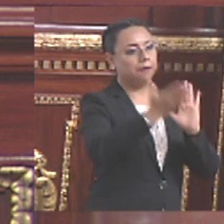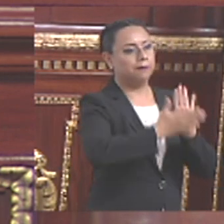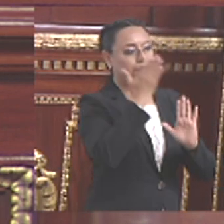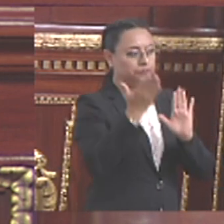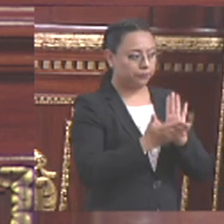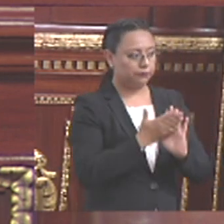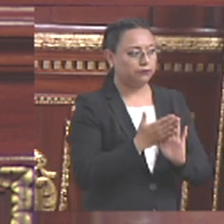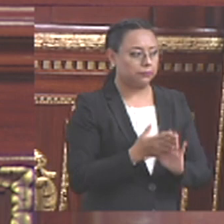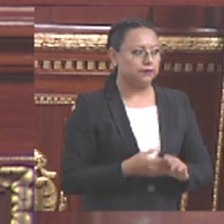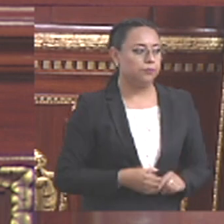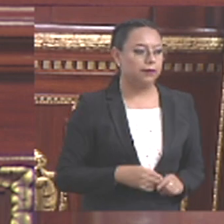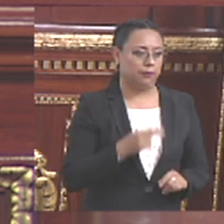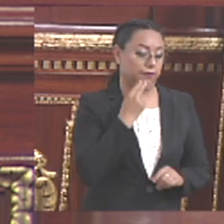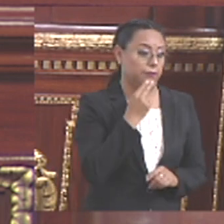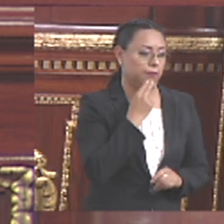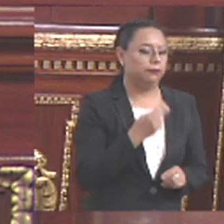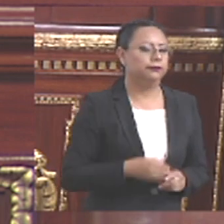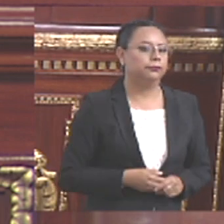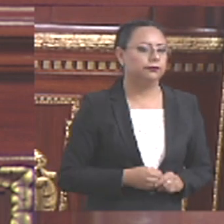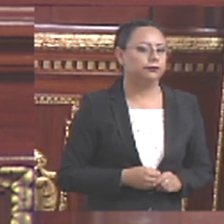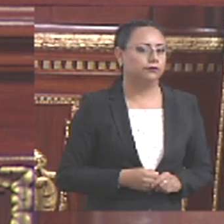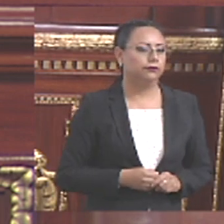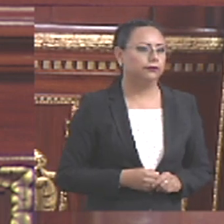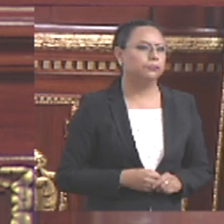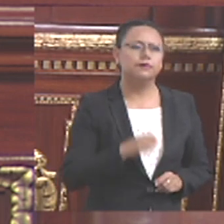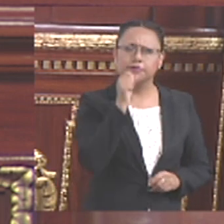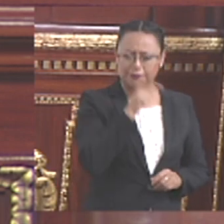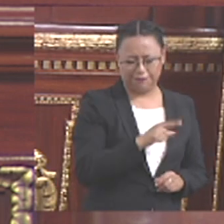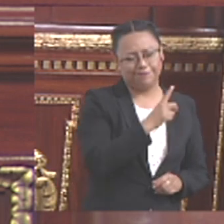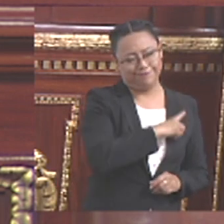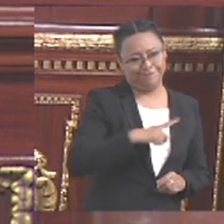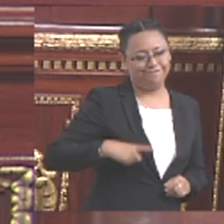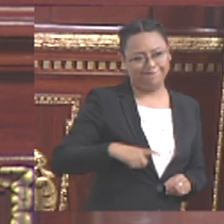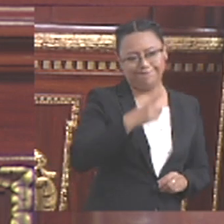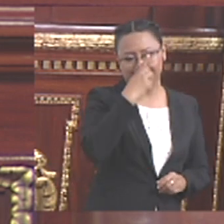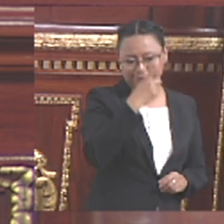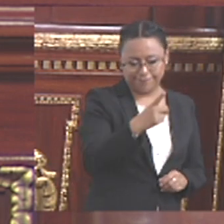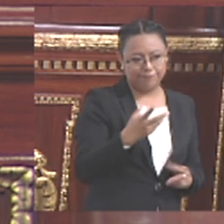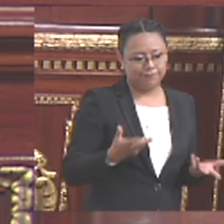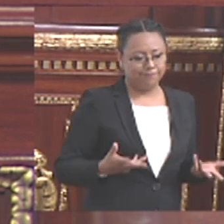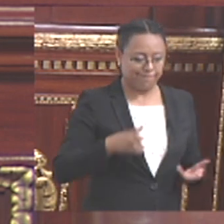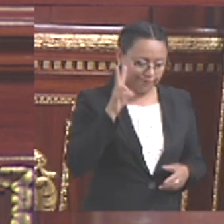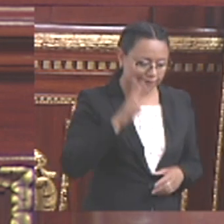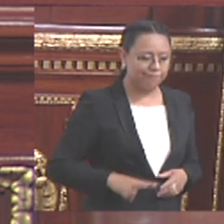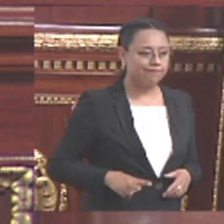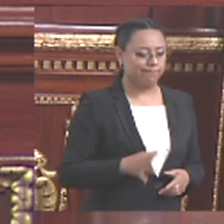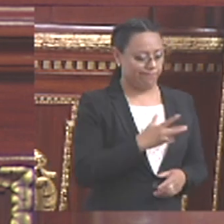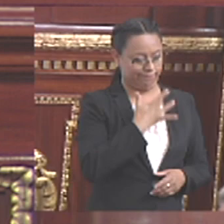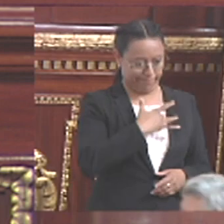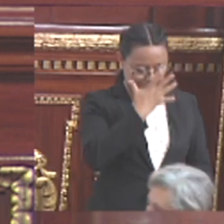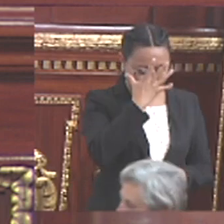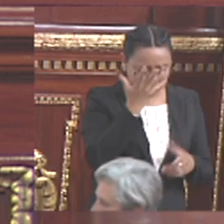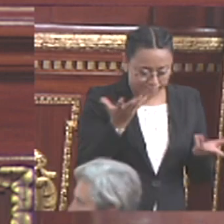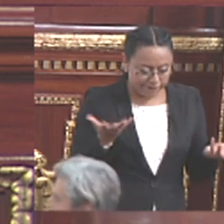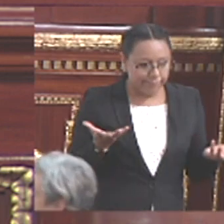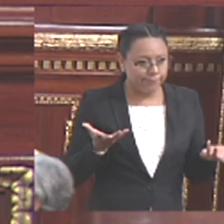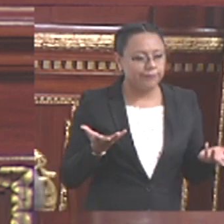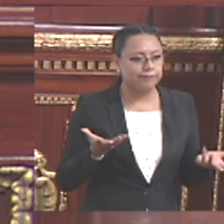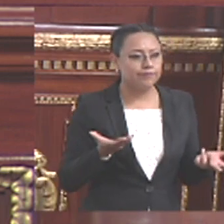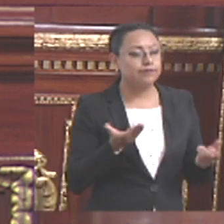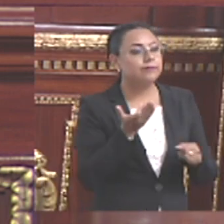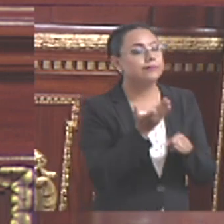reconstrucción. Y también hay que decirlo, y es muy penoso, que